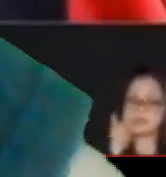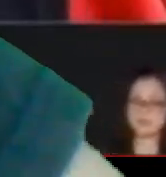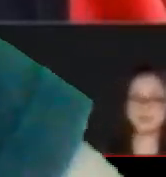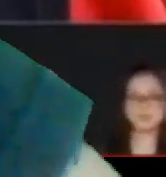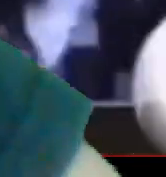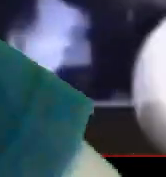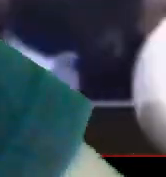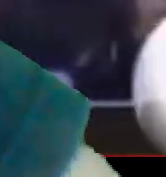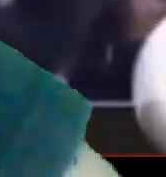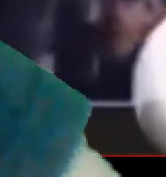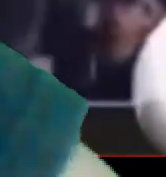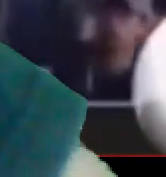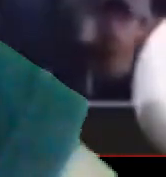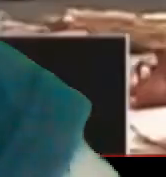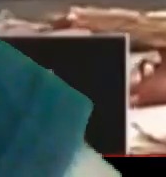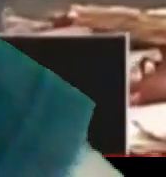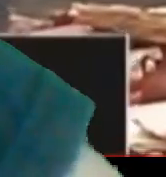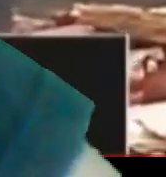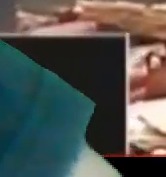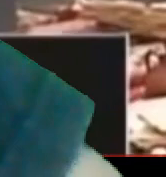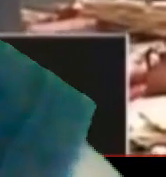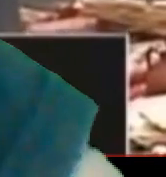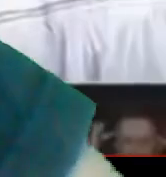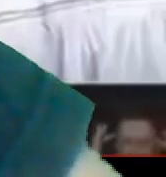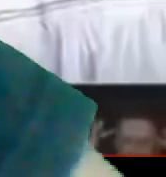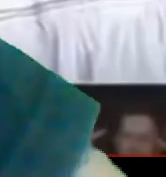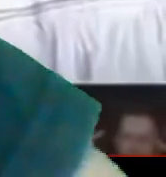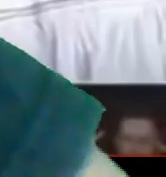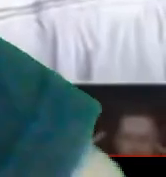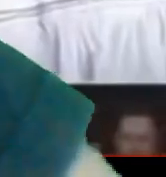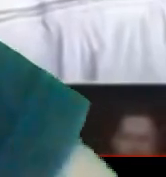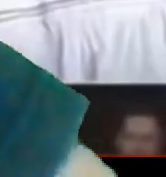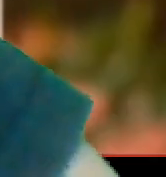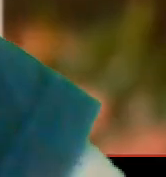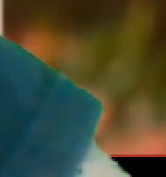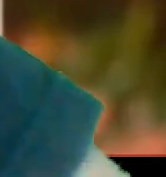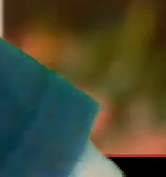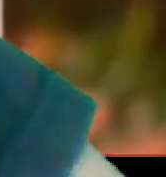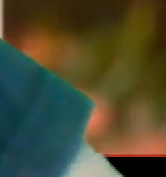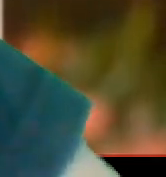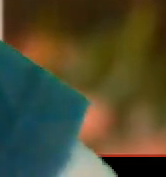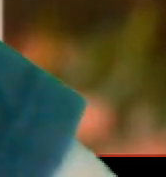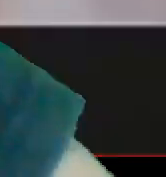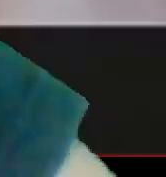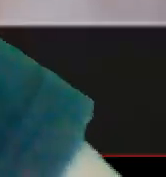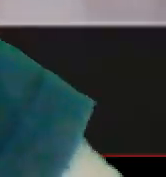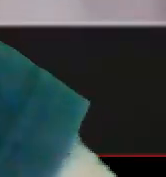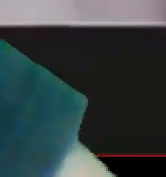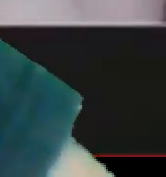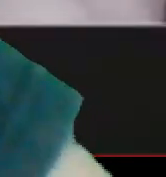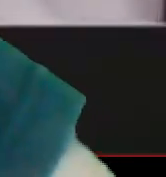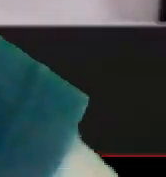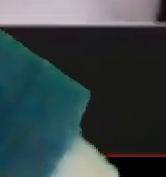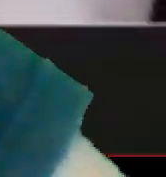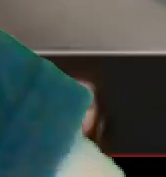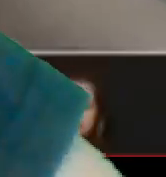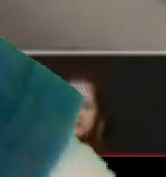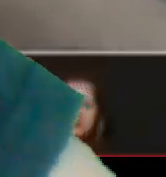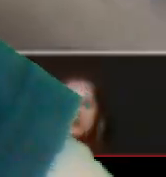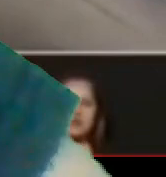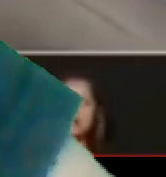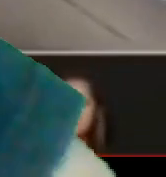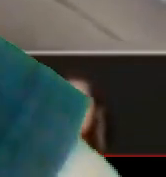familia y pues decidí pues rentar una casa y pues ahorita tengo flotando toda